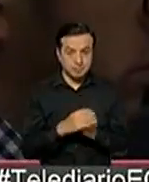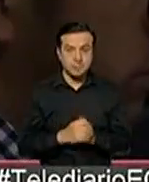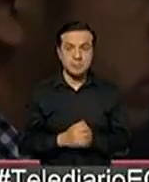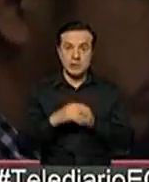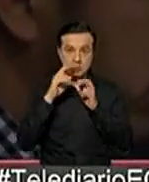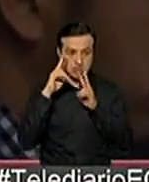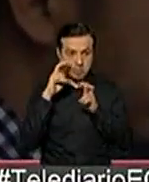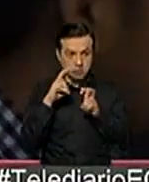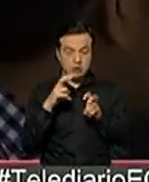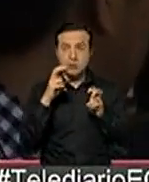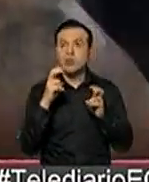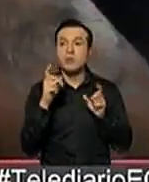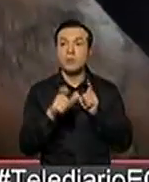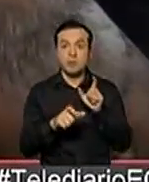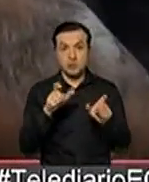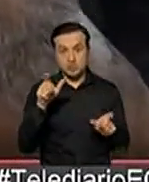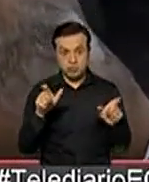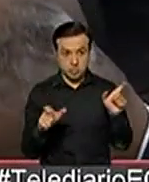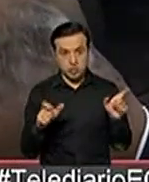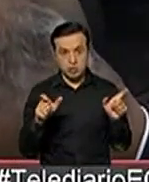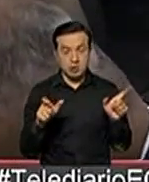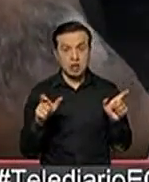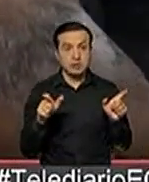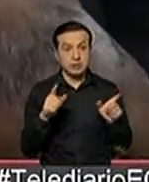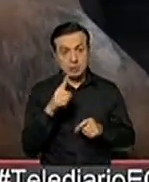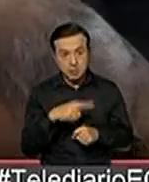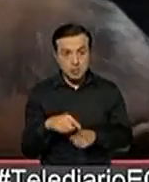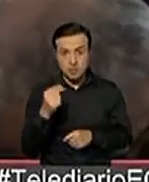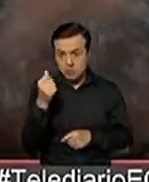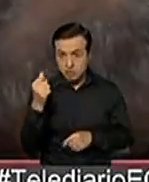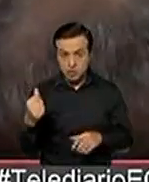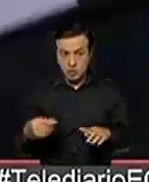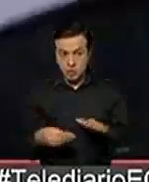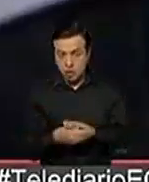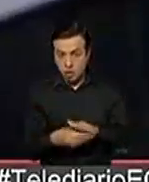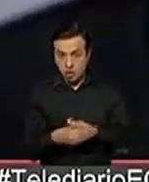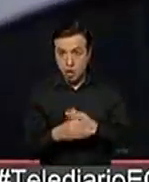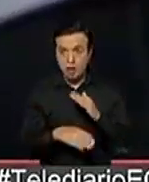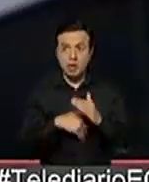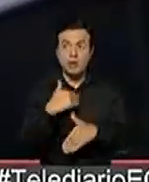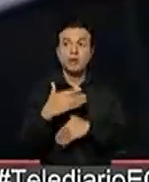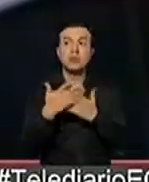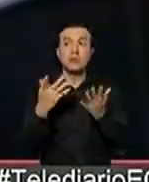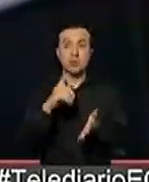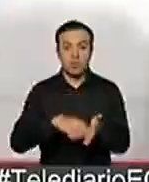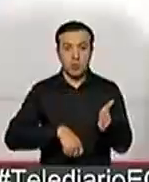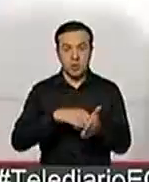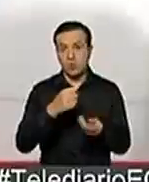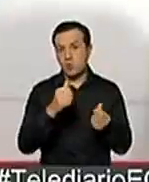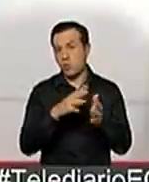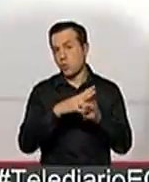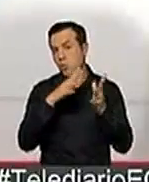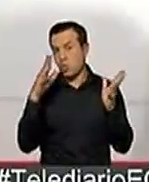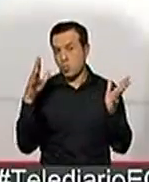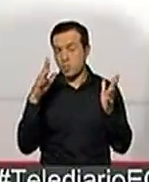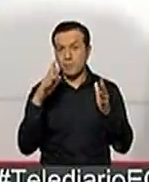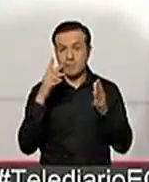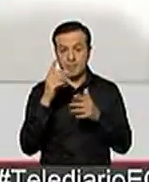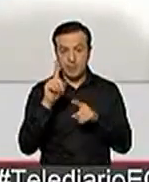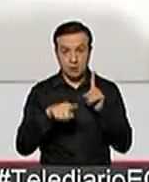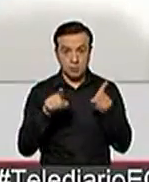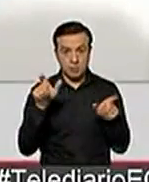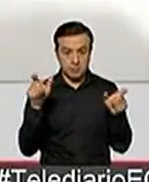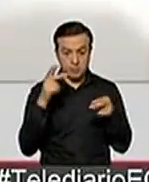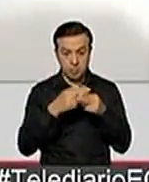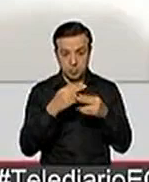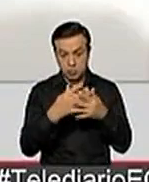su investigación, hay una lista de personas naturales que hicieron dichas aportaciones y luego recibieron contratos jugosos. Y hay también una lista de